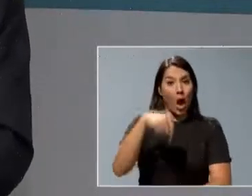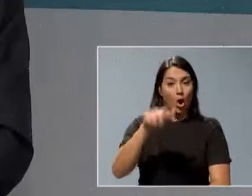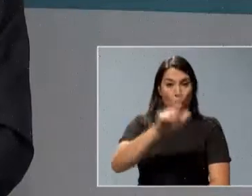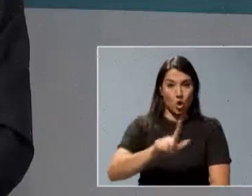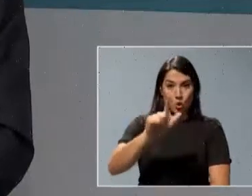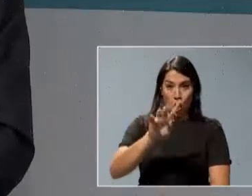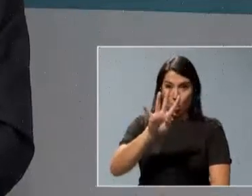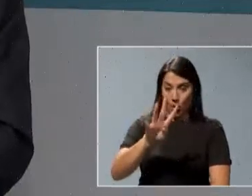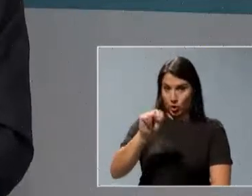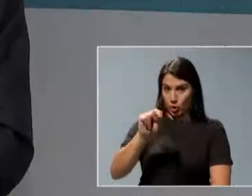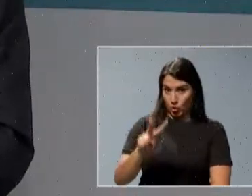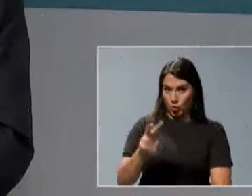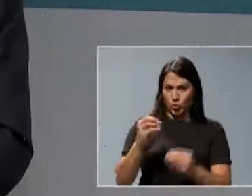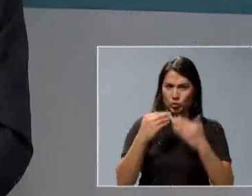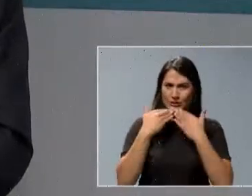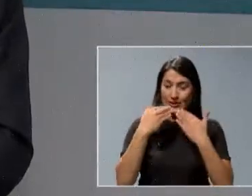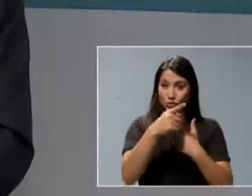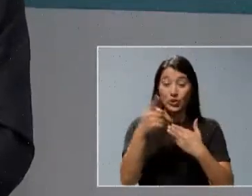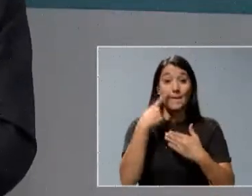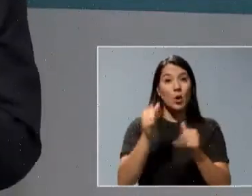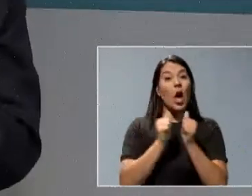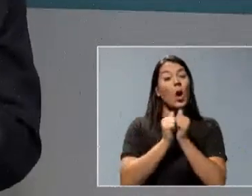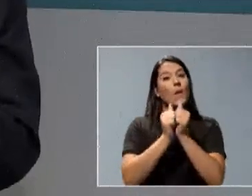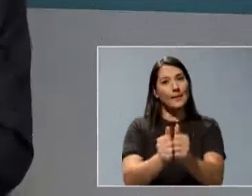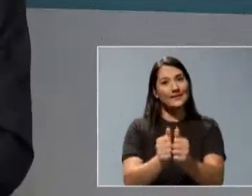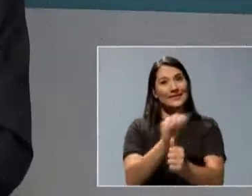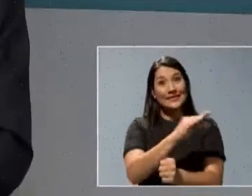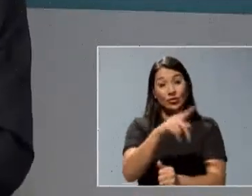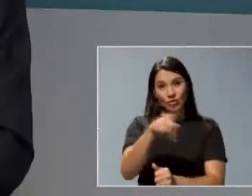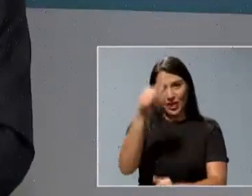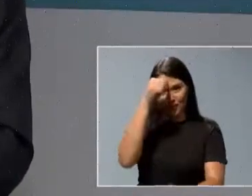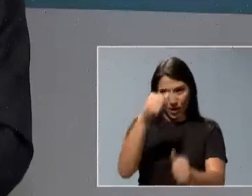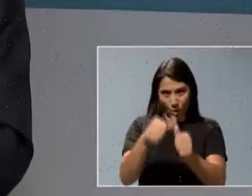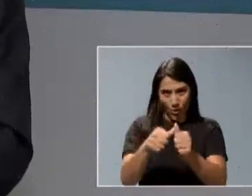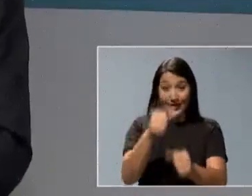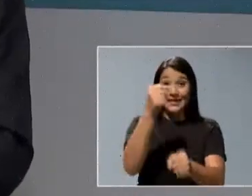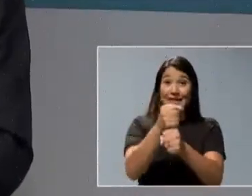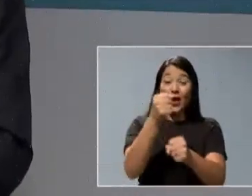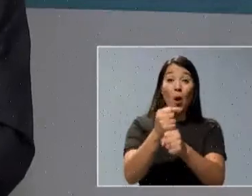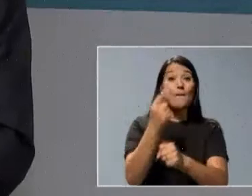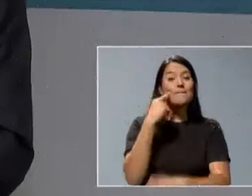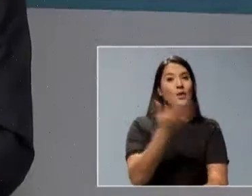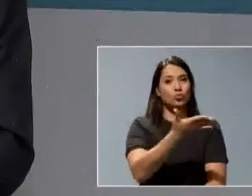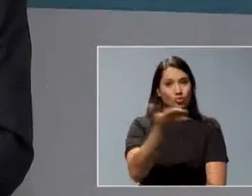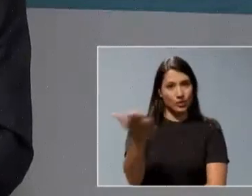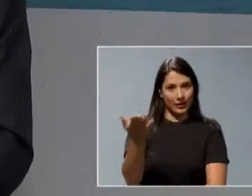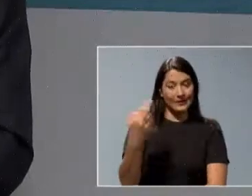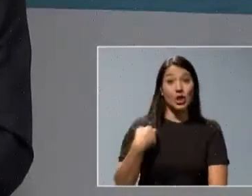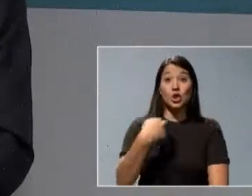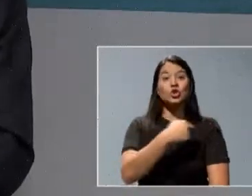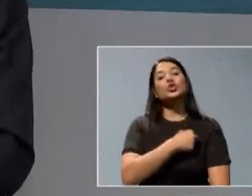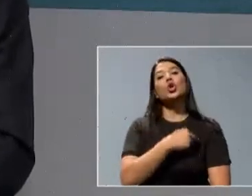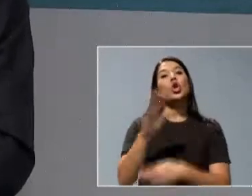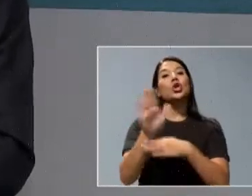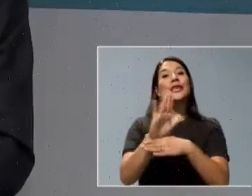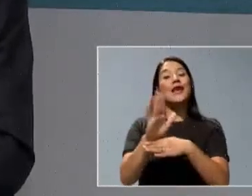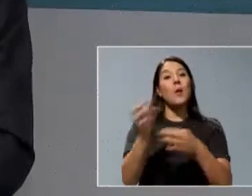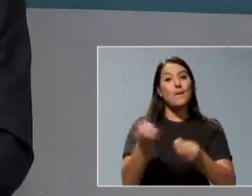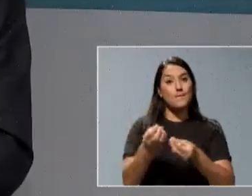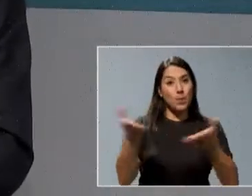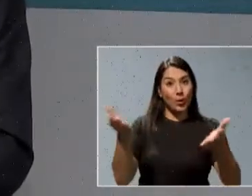4 de noviembre. Gracias por acompañarnos y recuerde que trabajamos para usted. Somos la televisión